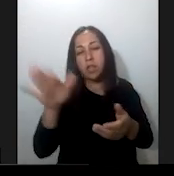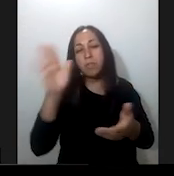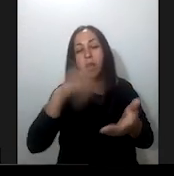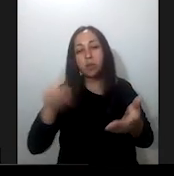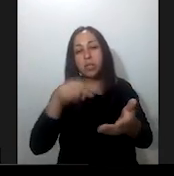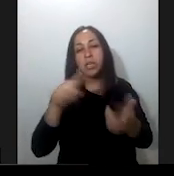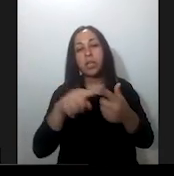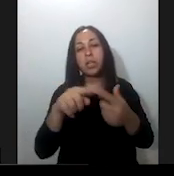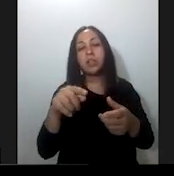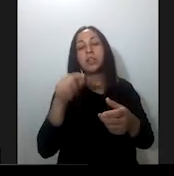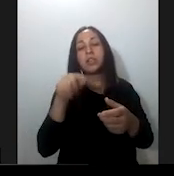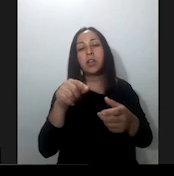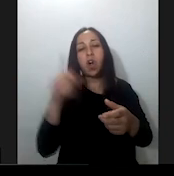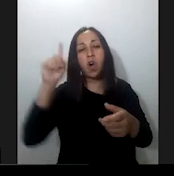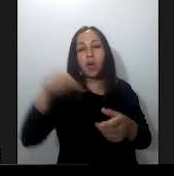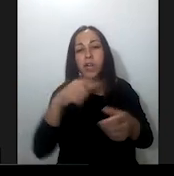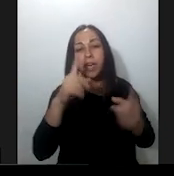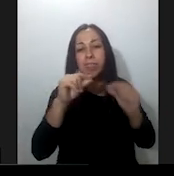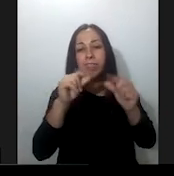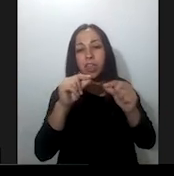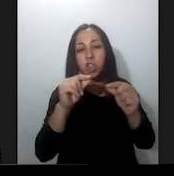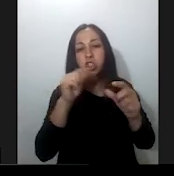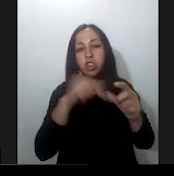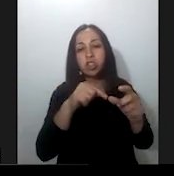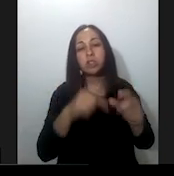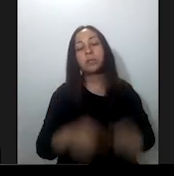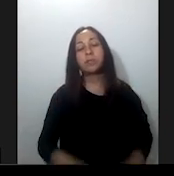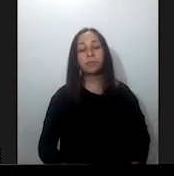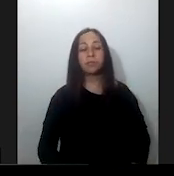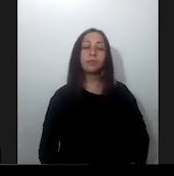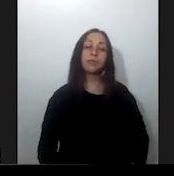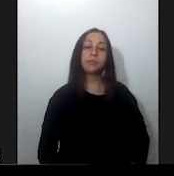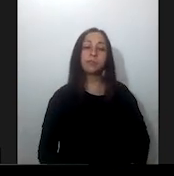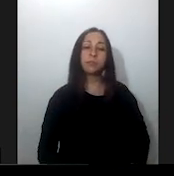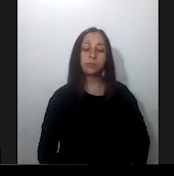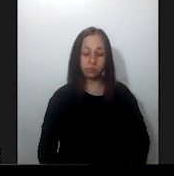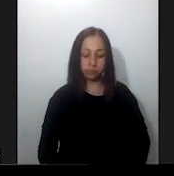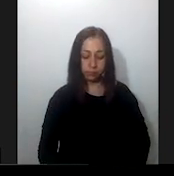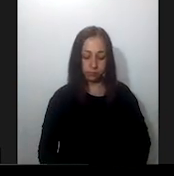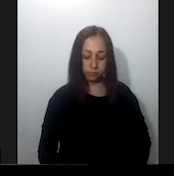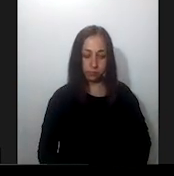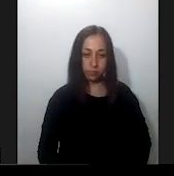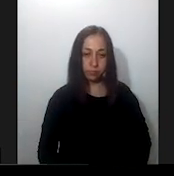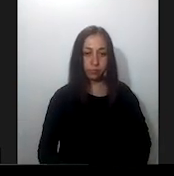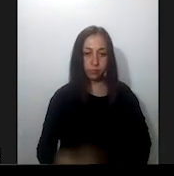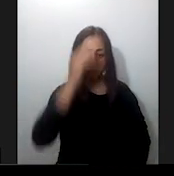cuándo fue la última actualización, cómo es el estado de la carga y cuál es el origen de datos, es decir, la ruta del archivo.